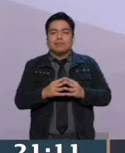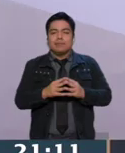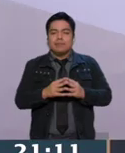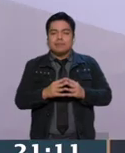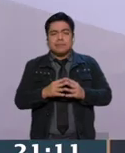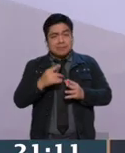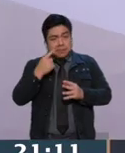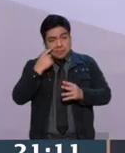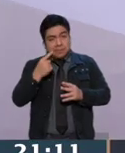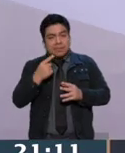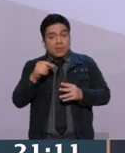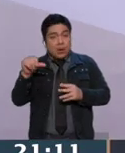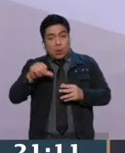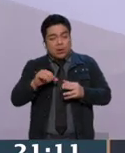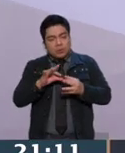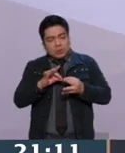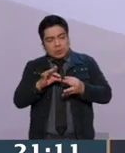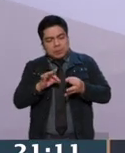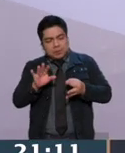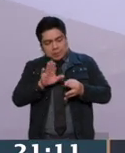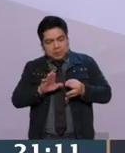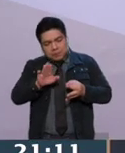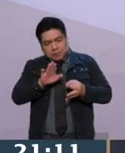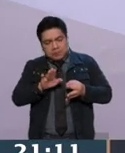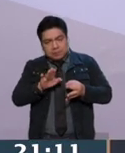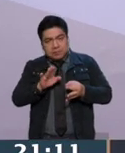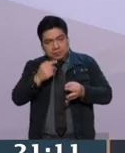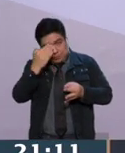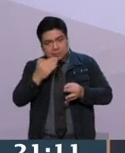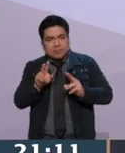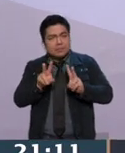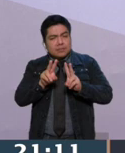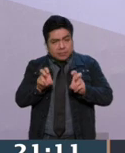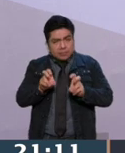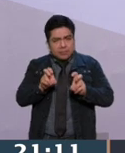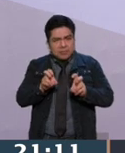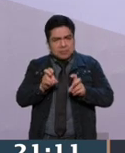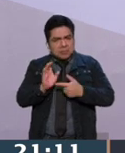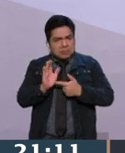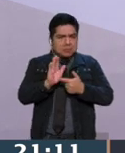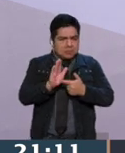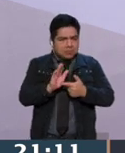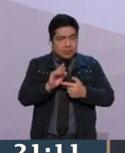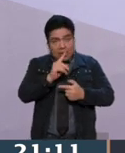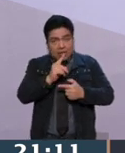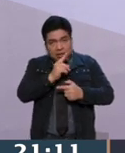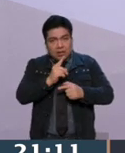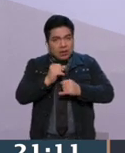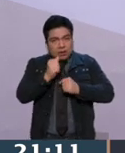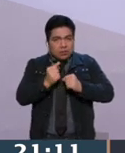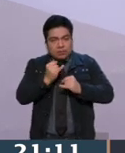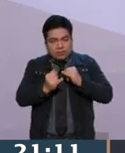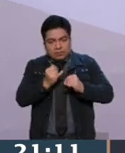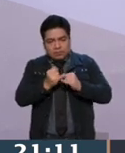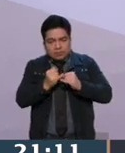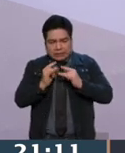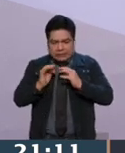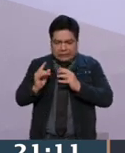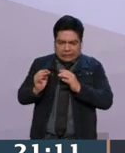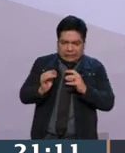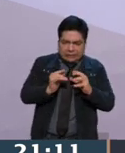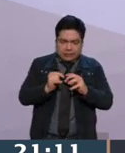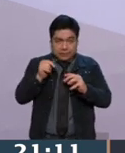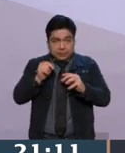Y para el desdoble de este miércoles vamos a hablar sobre esta información que se publicó en 3 medios internacionales y dio mucho revuelo en medios